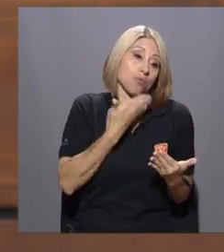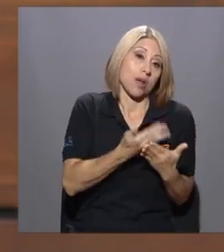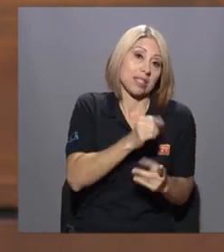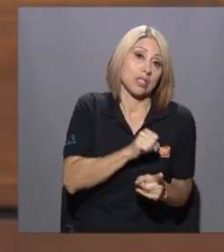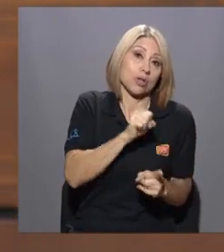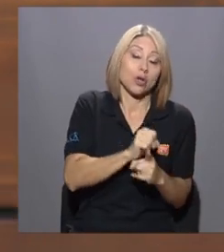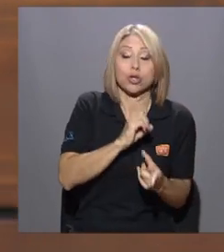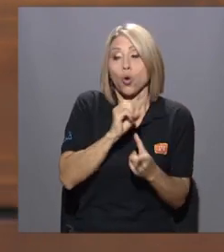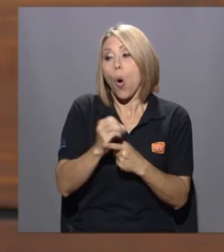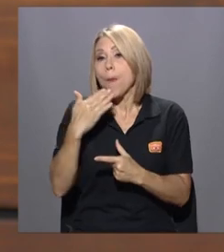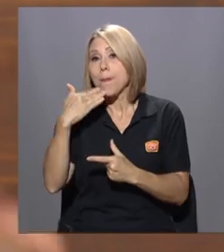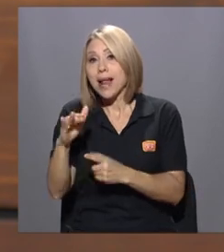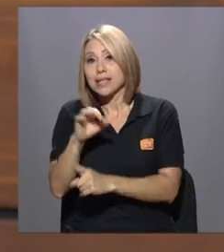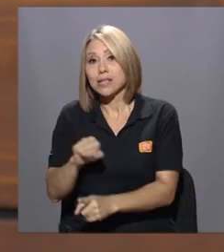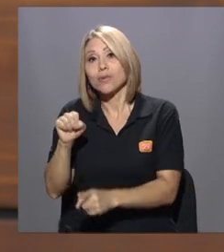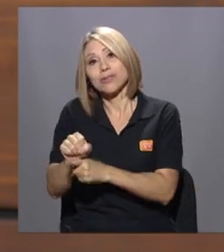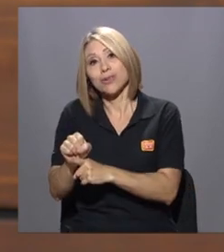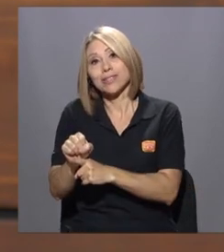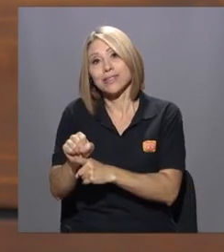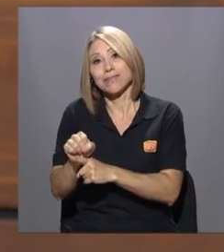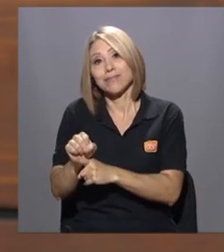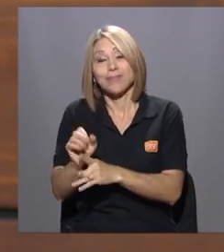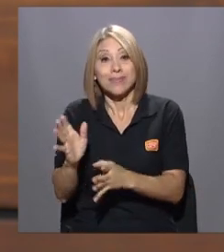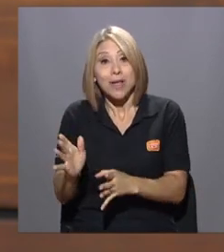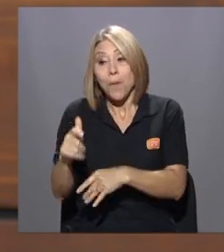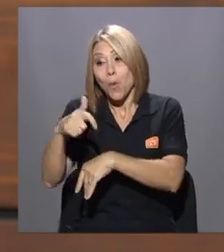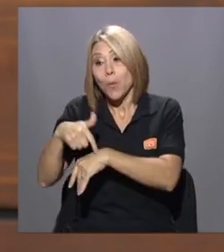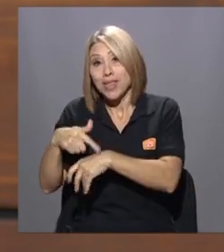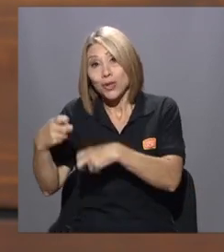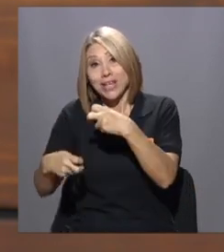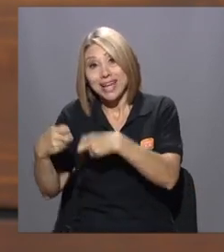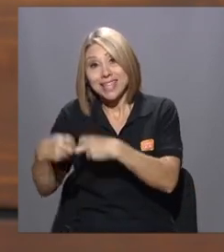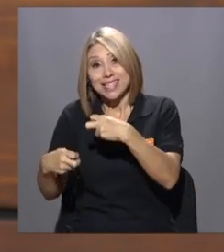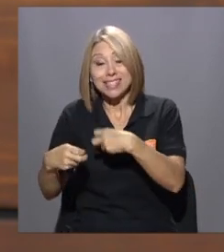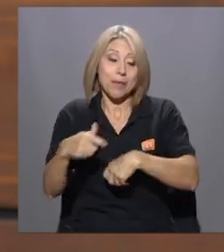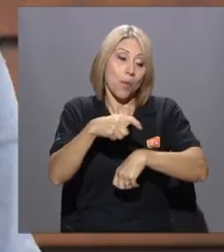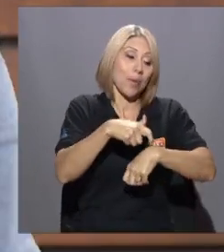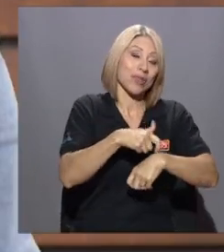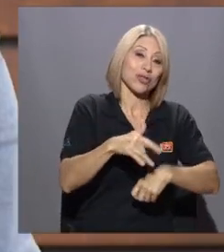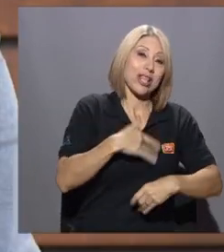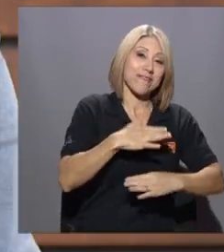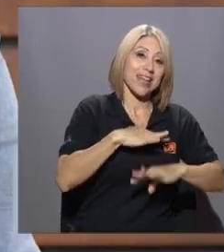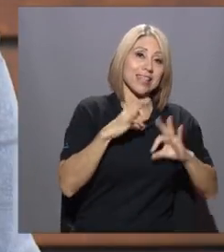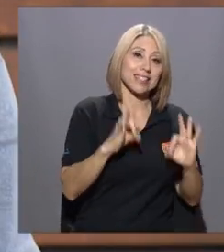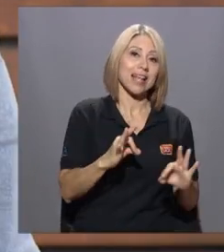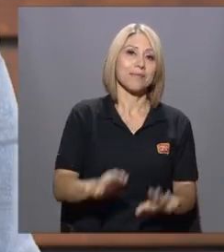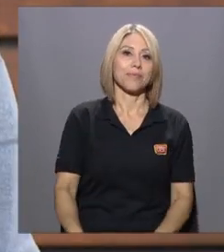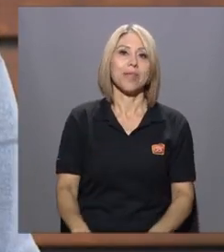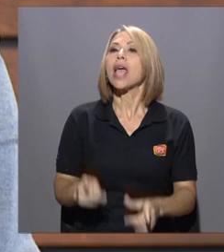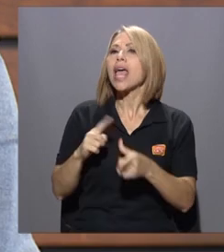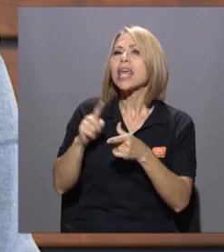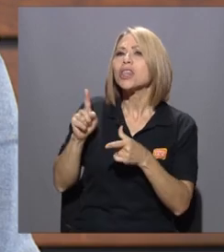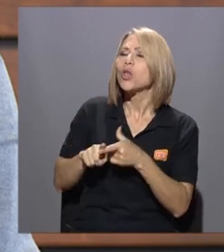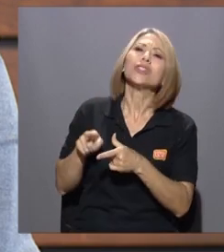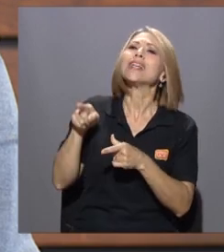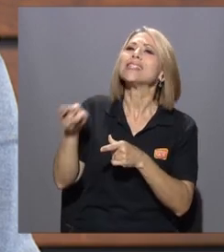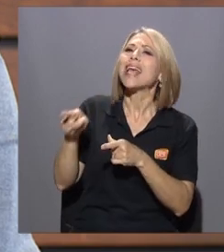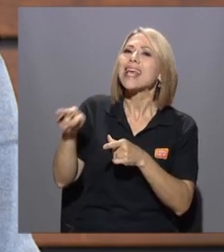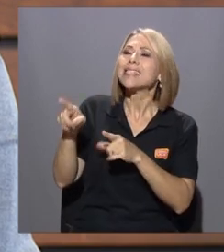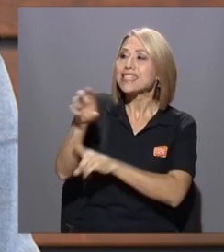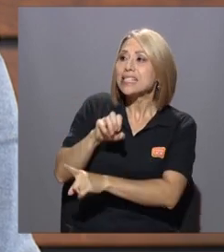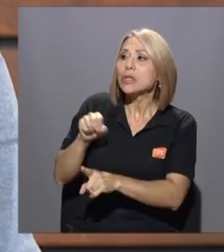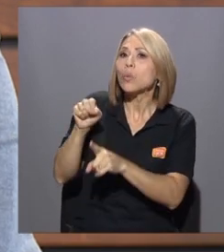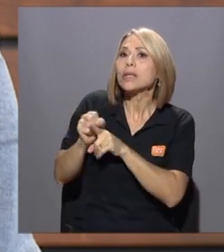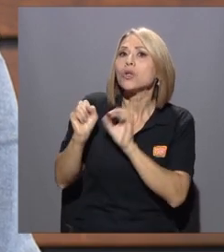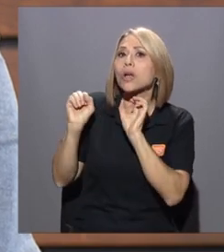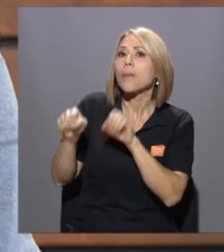vigente en momentos de crisis y en momentos también de bienestar. ¿Cuál sería entonces ese escenario más deficitario al que nos